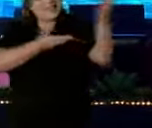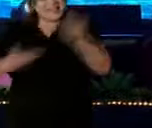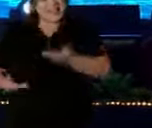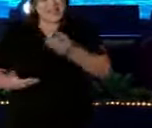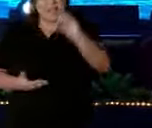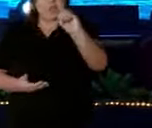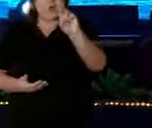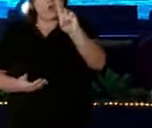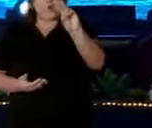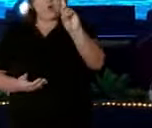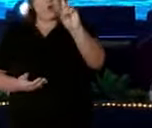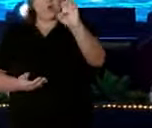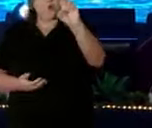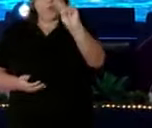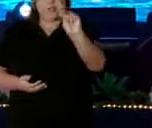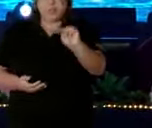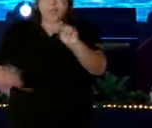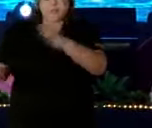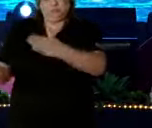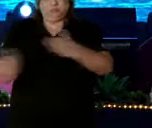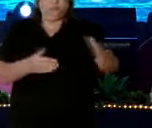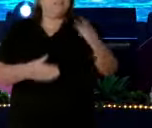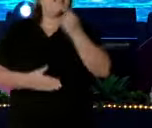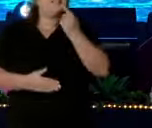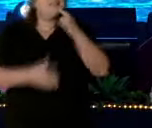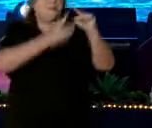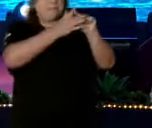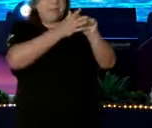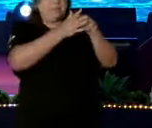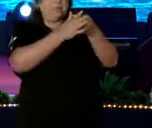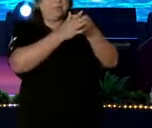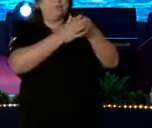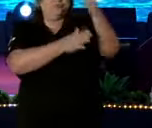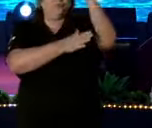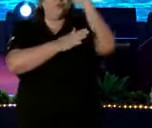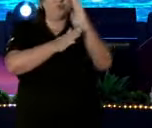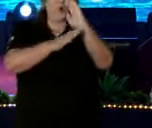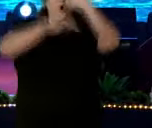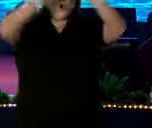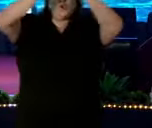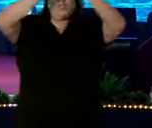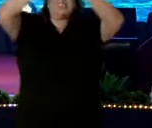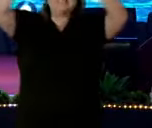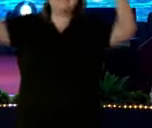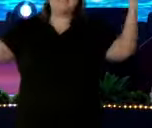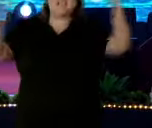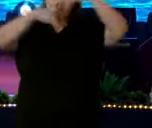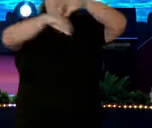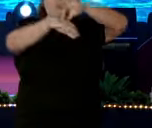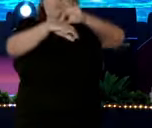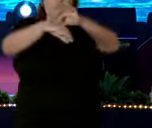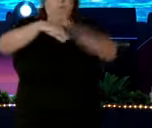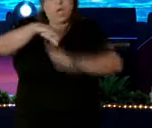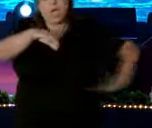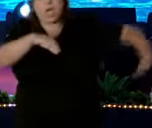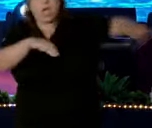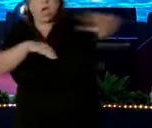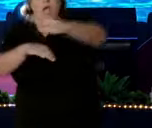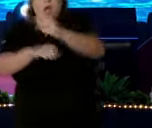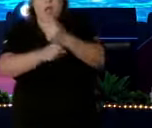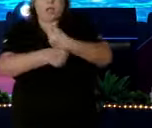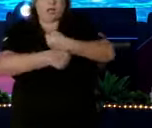orden. Dice, en el principio creó Dios los cielos y la tierra, pero ¿cómo estaba la tierra? La